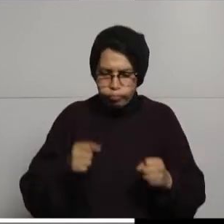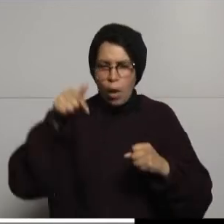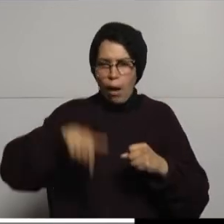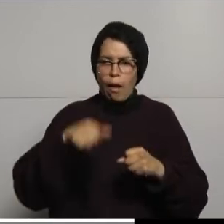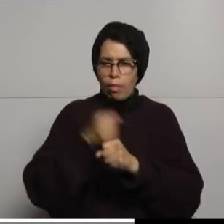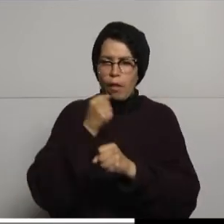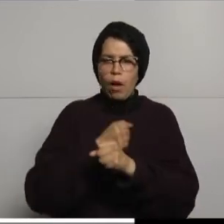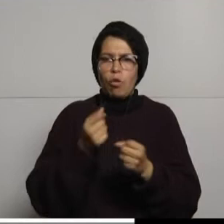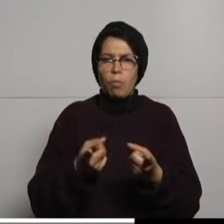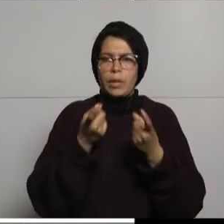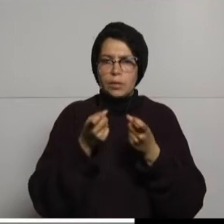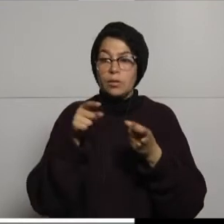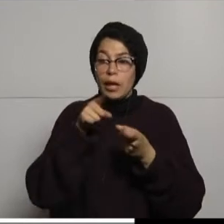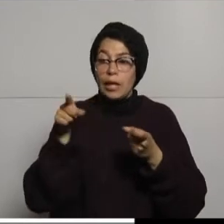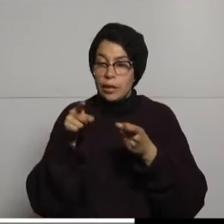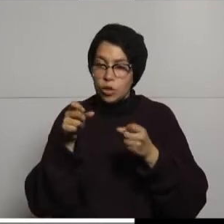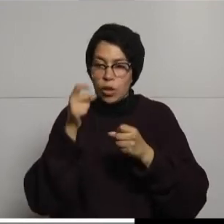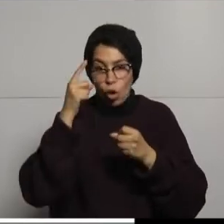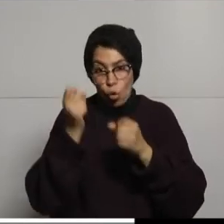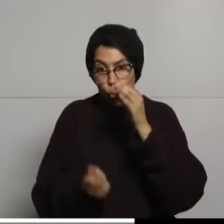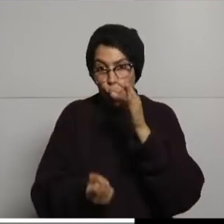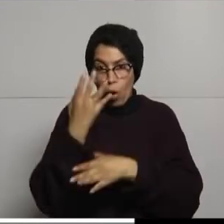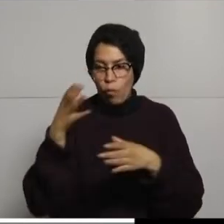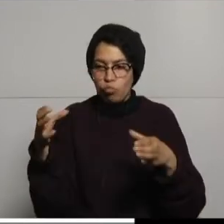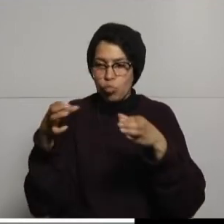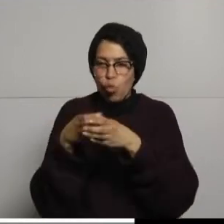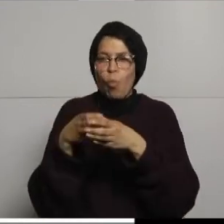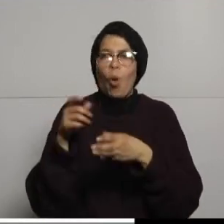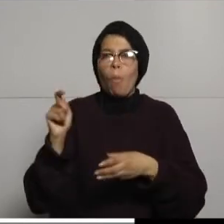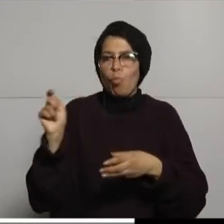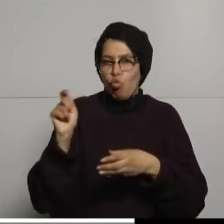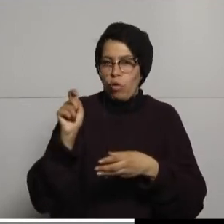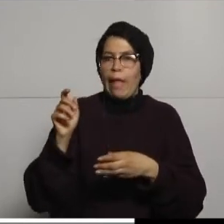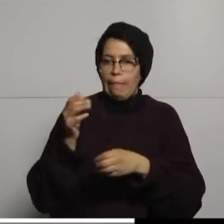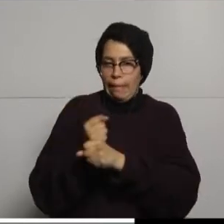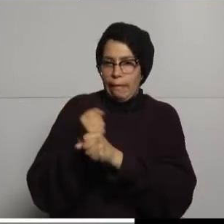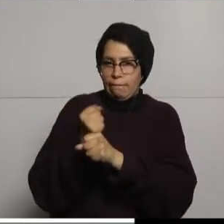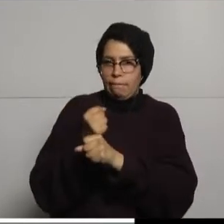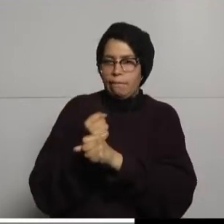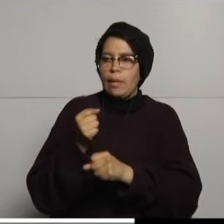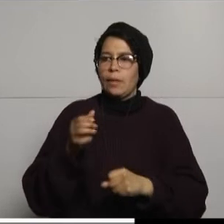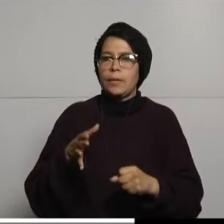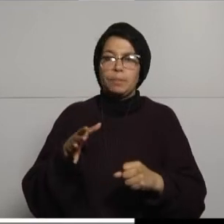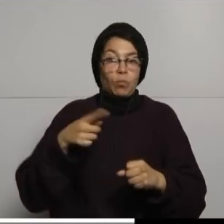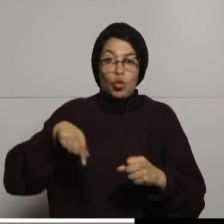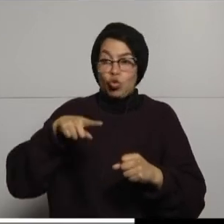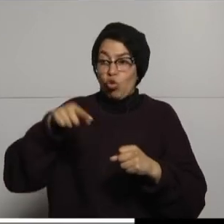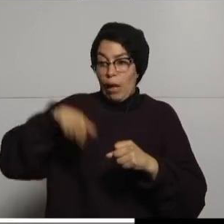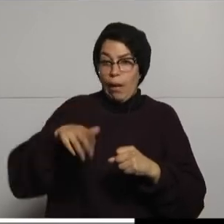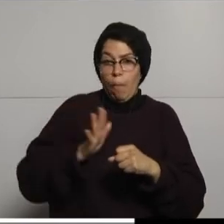un colectivo para también ahora durante la pandemia hacer este tipo de estrategias. Somos lideresas sociales, en Colombia nos están